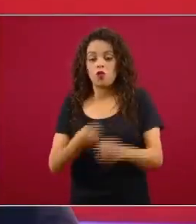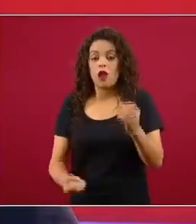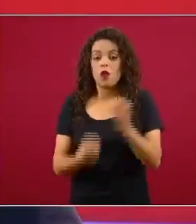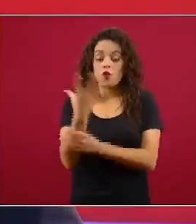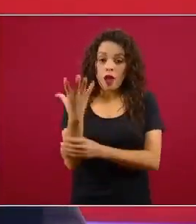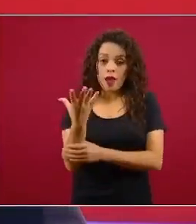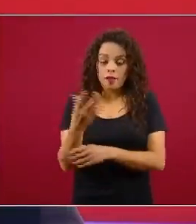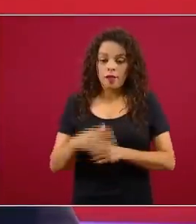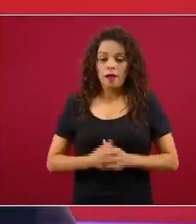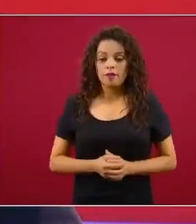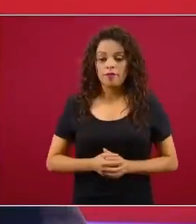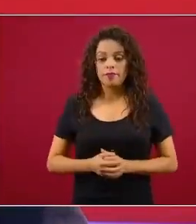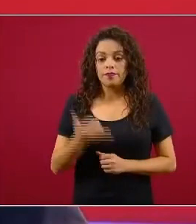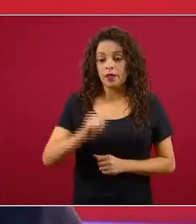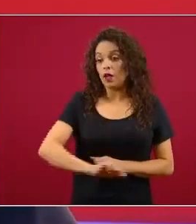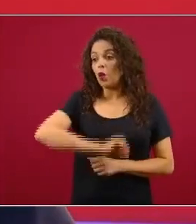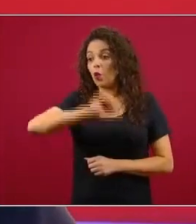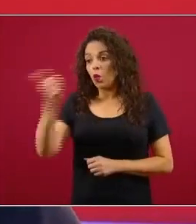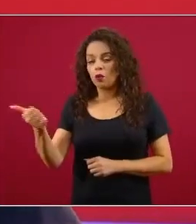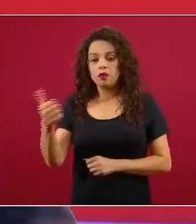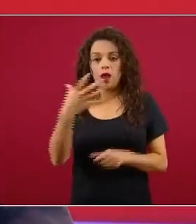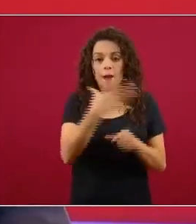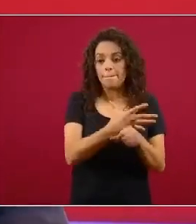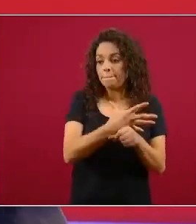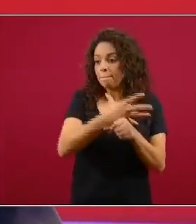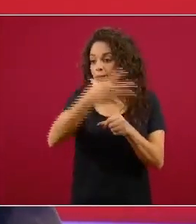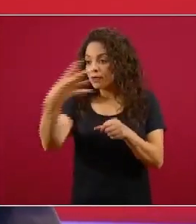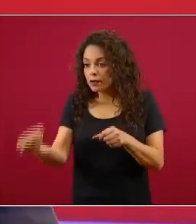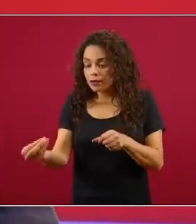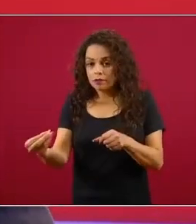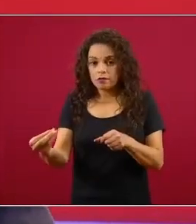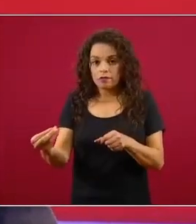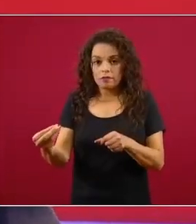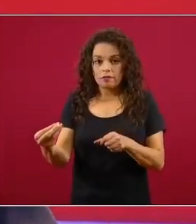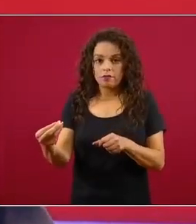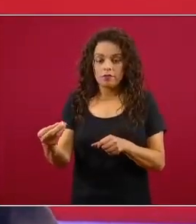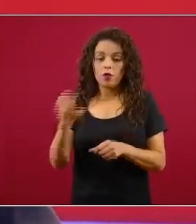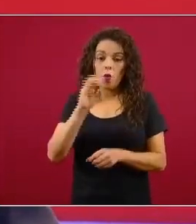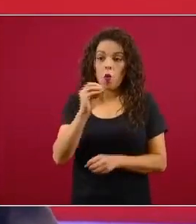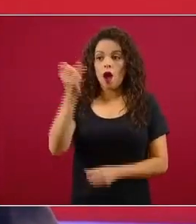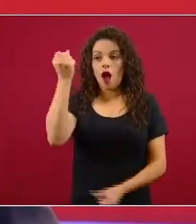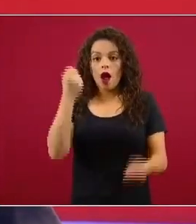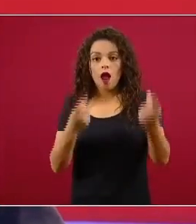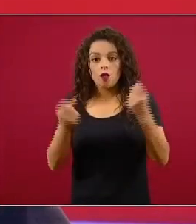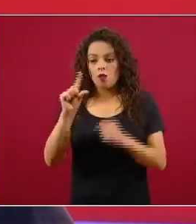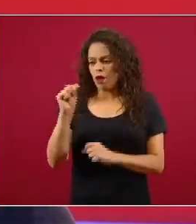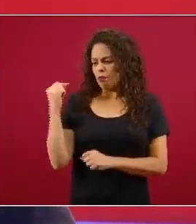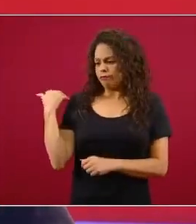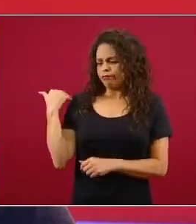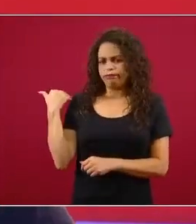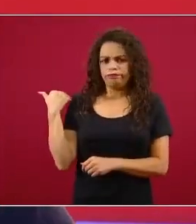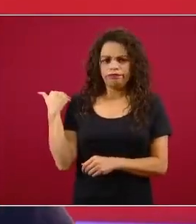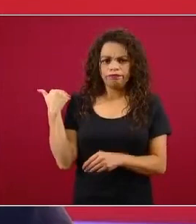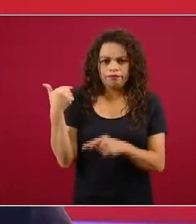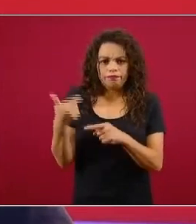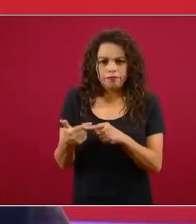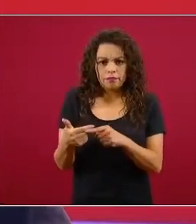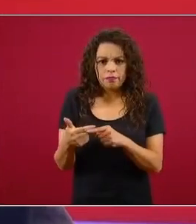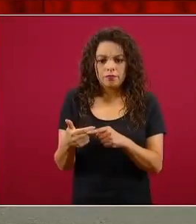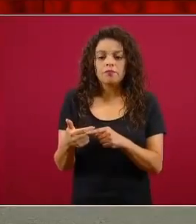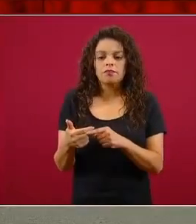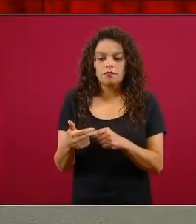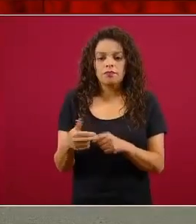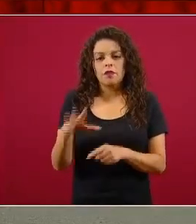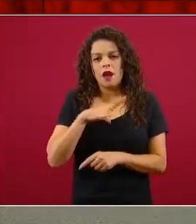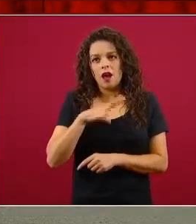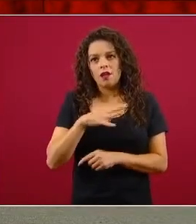amplia, otras que hacen réplicas de vacunas o algunas que se han incorporado más recientemente, podríamos tener hasta 7